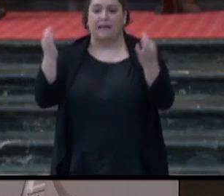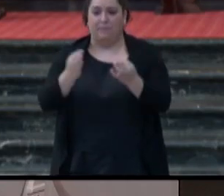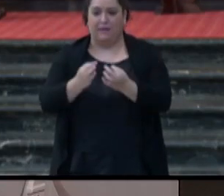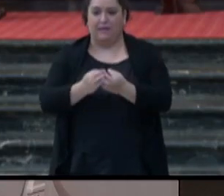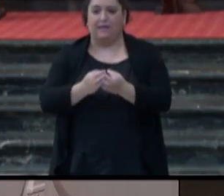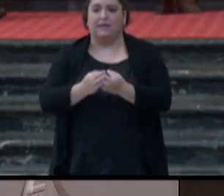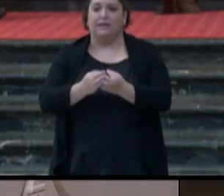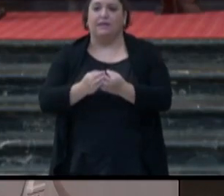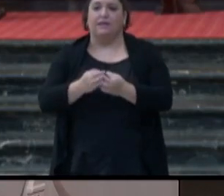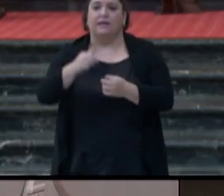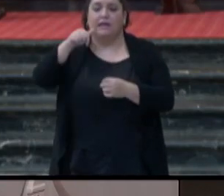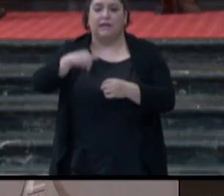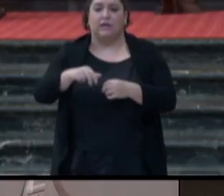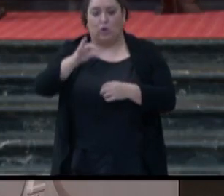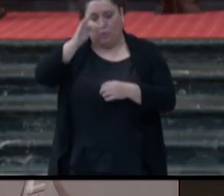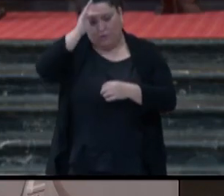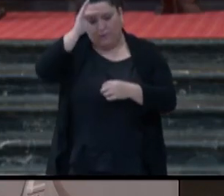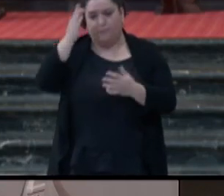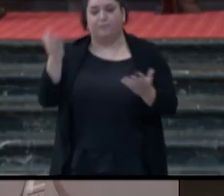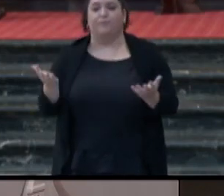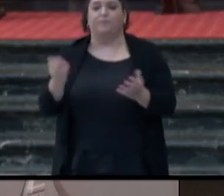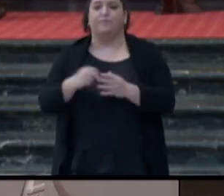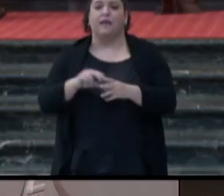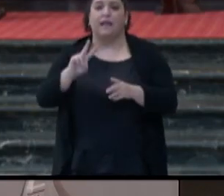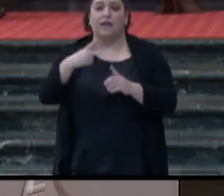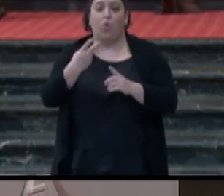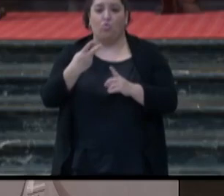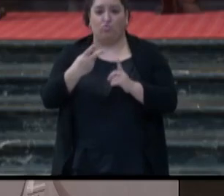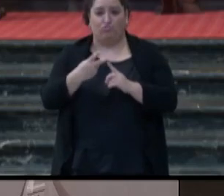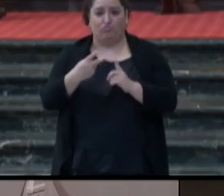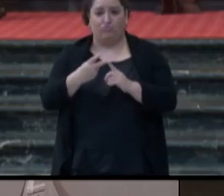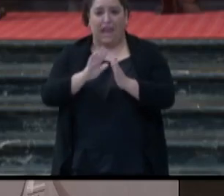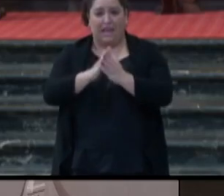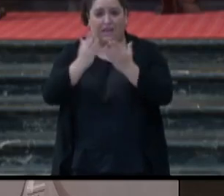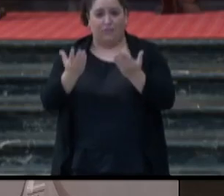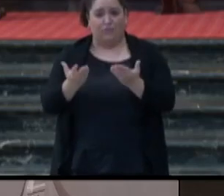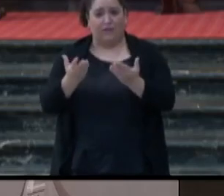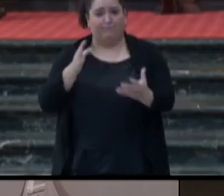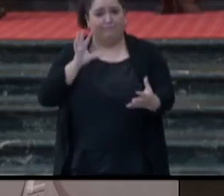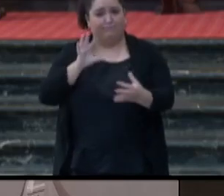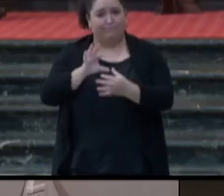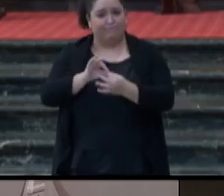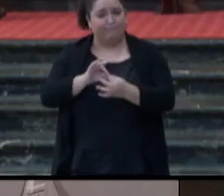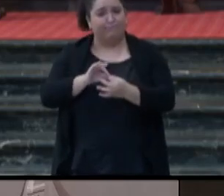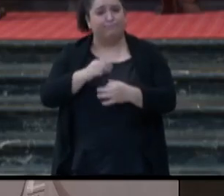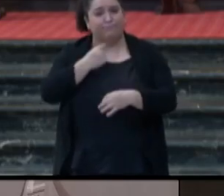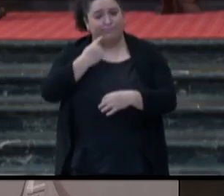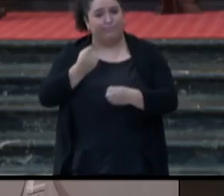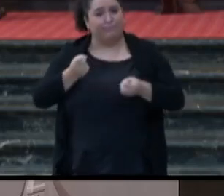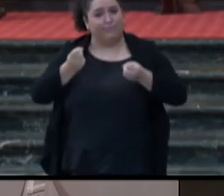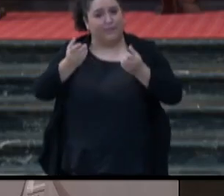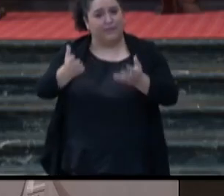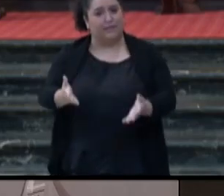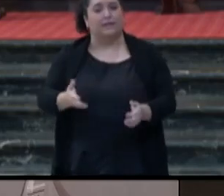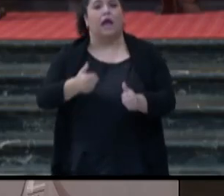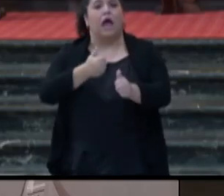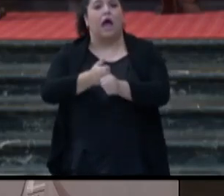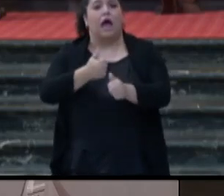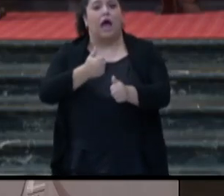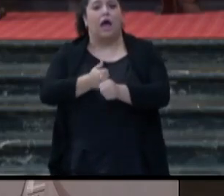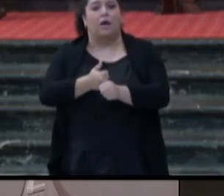diocesana en este domingo la segunda lectura viene muy a propósito dice el apóstol a los